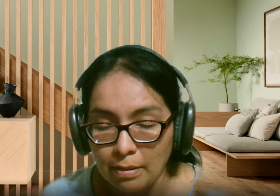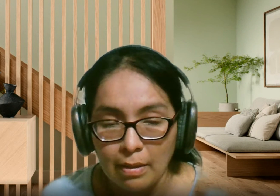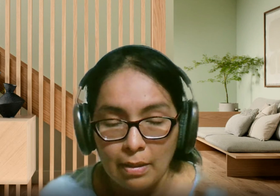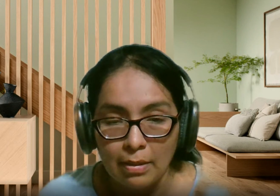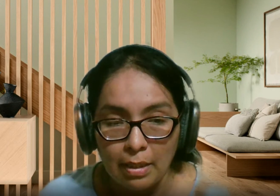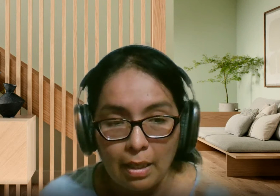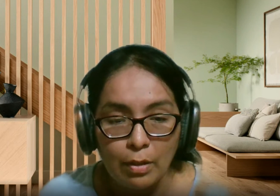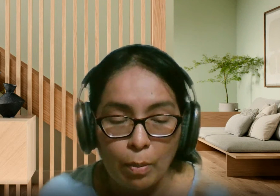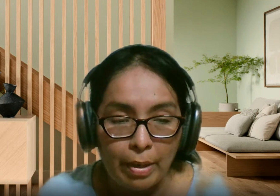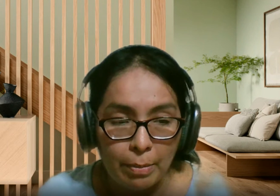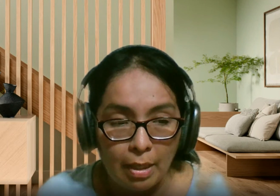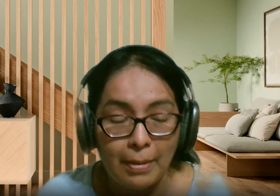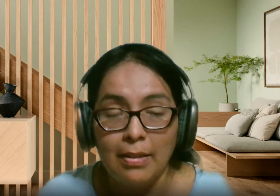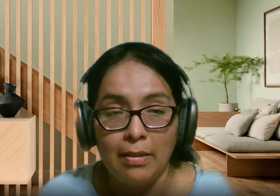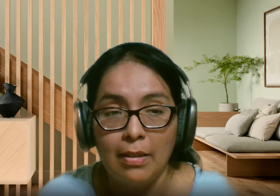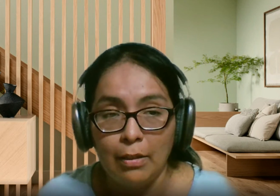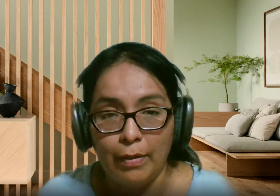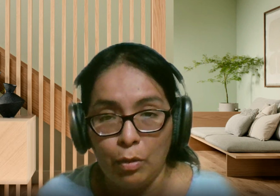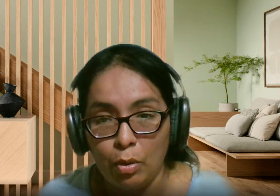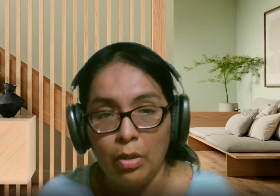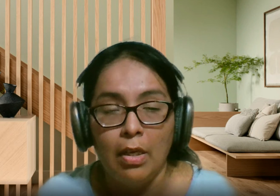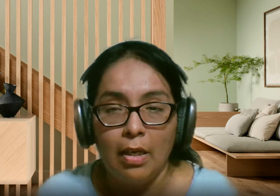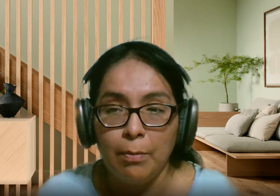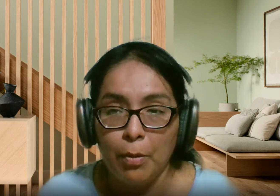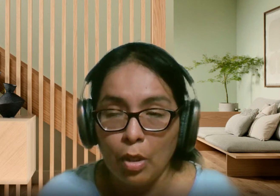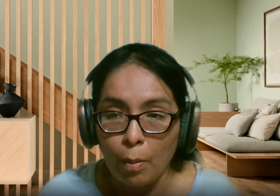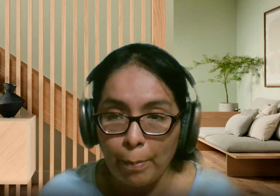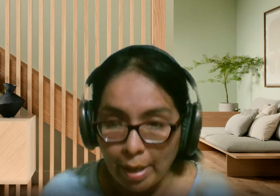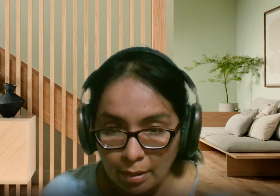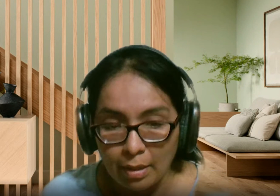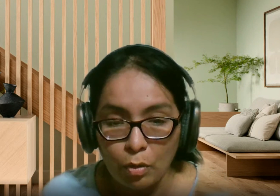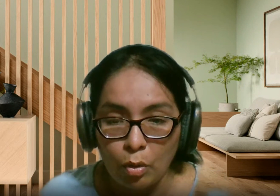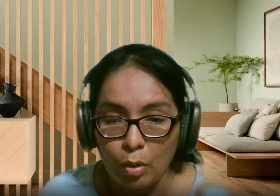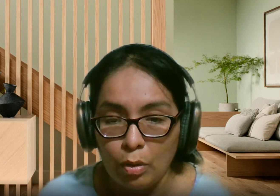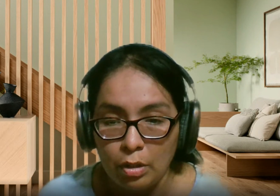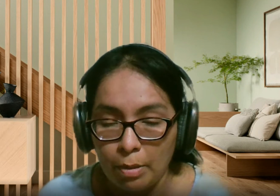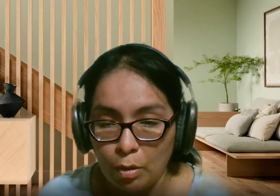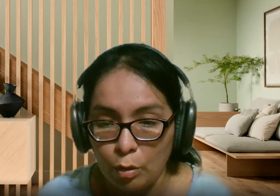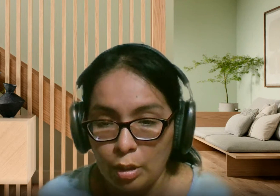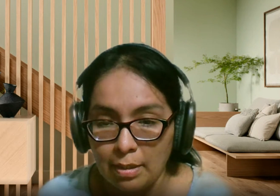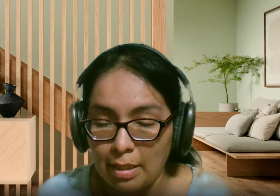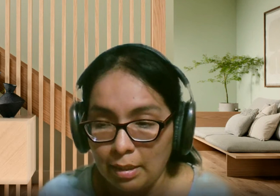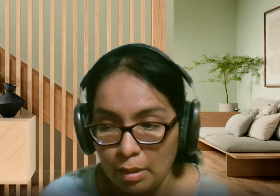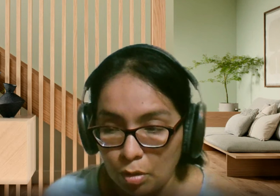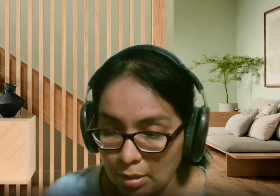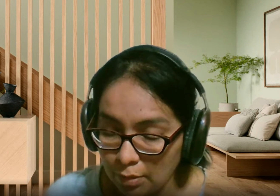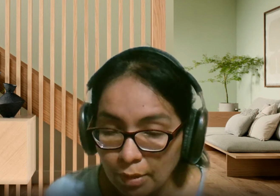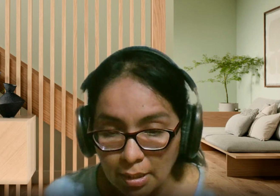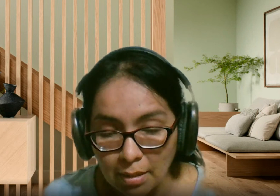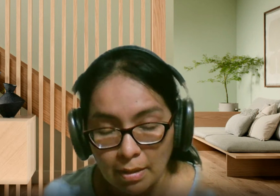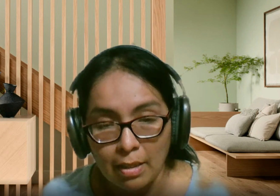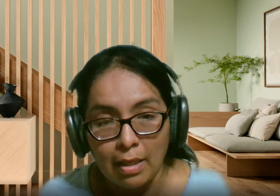temas, sí, eso para mí es bastante satisfactorio. Espero que compartan todo el conocimiento que ustedes han adquirido en